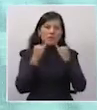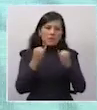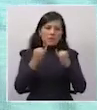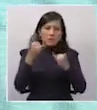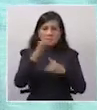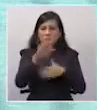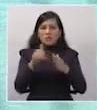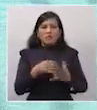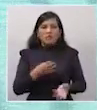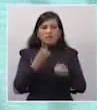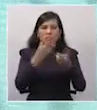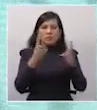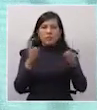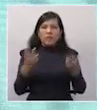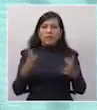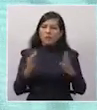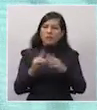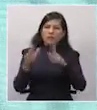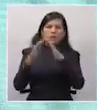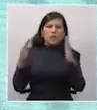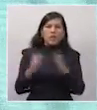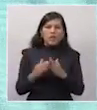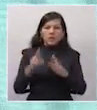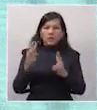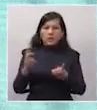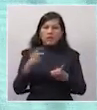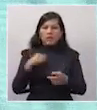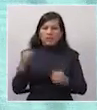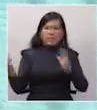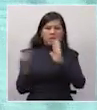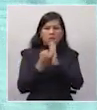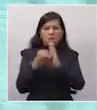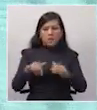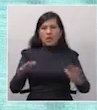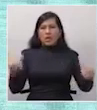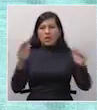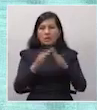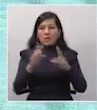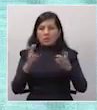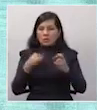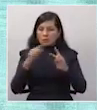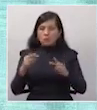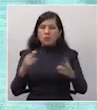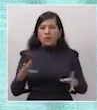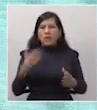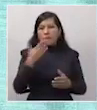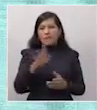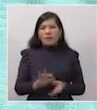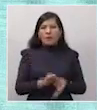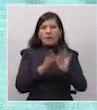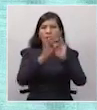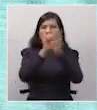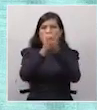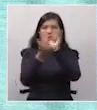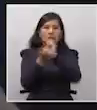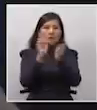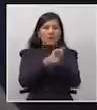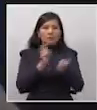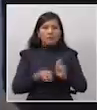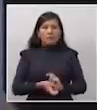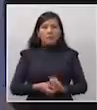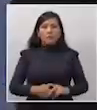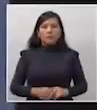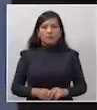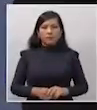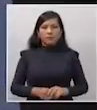para comentarle que la Casa Perrin, patrimonio arquitectónico de la ciudad de La Paz, sufrió alteraciones.